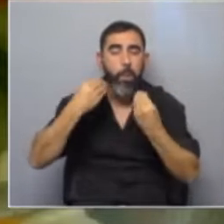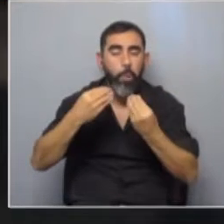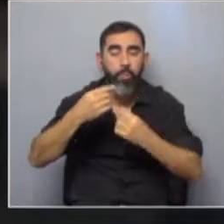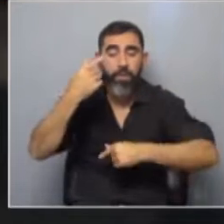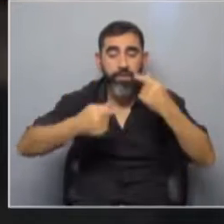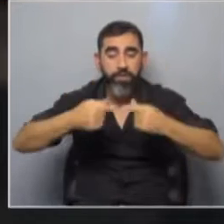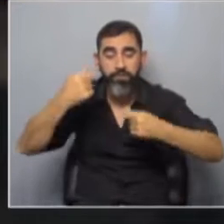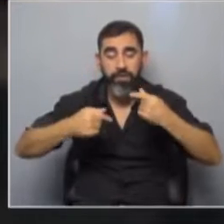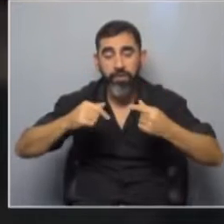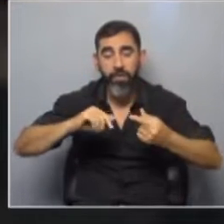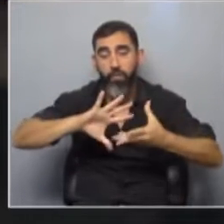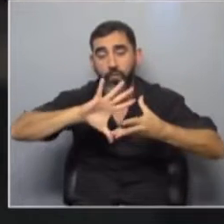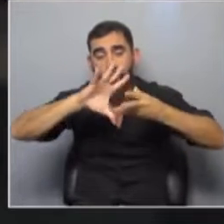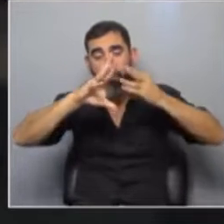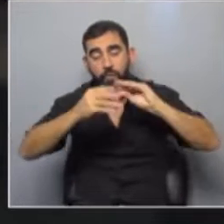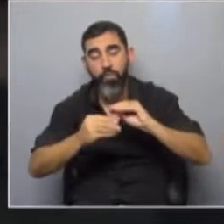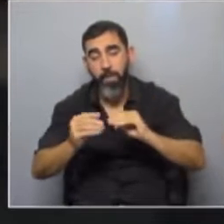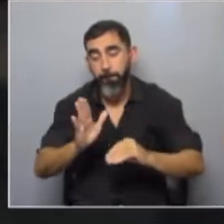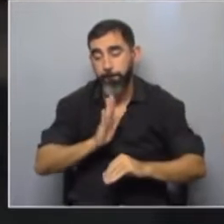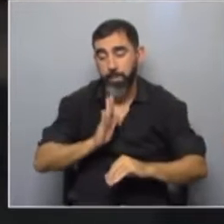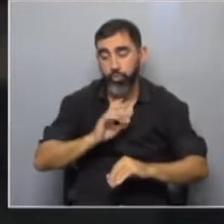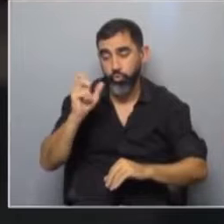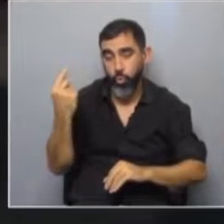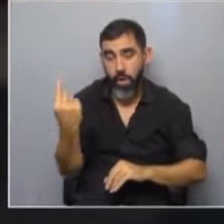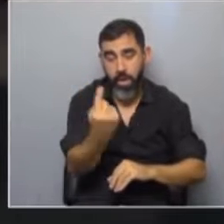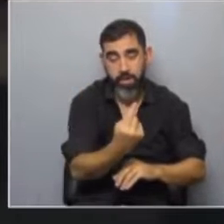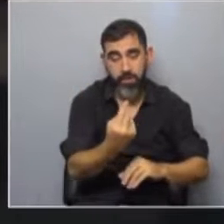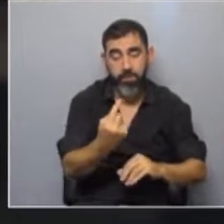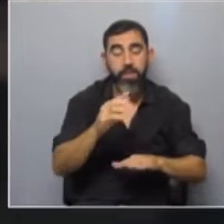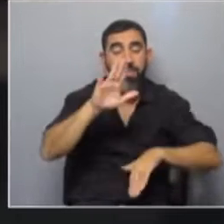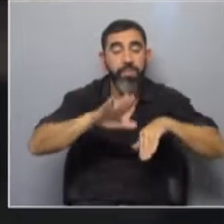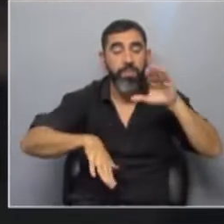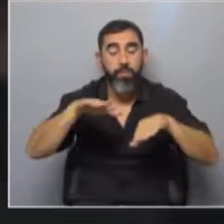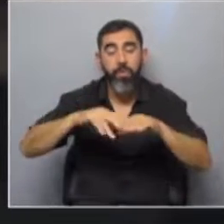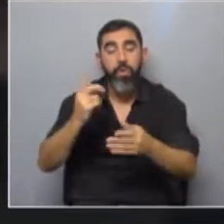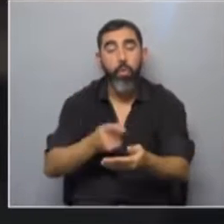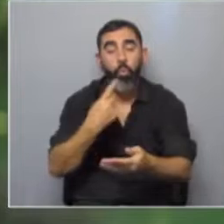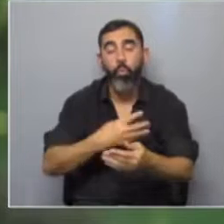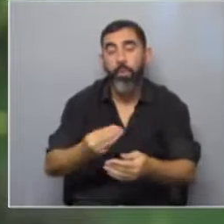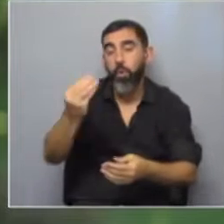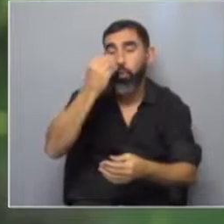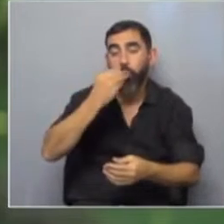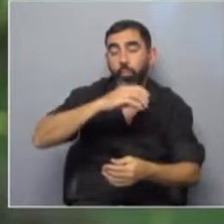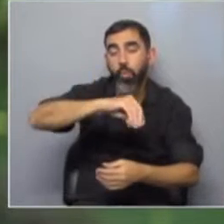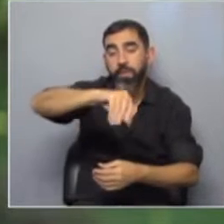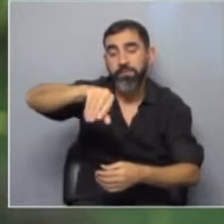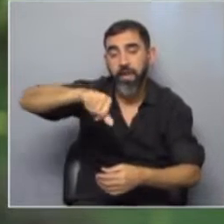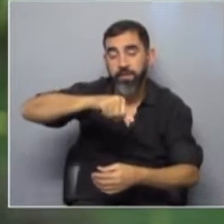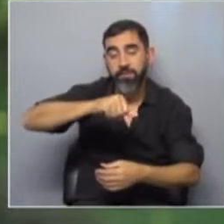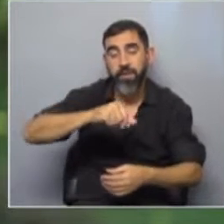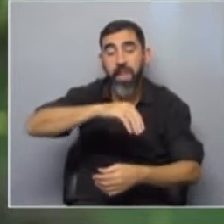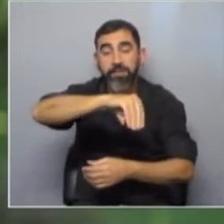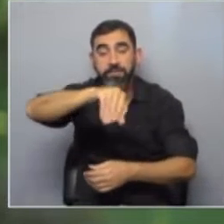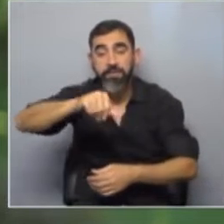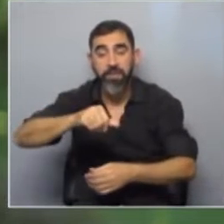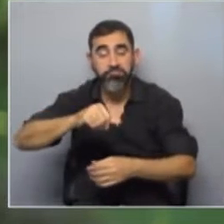distintas características individuales afectan sobre las prácticas de consumo de sal discrecional. Es decir, la sal discrecional